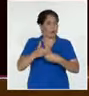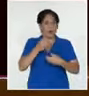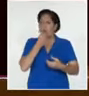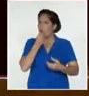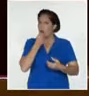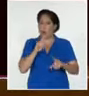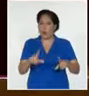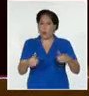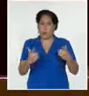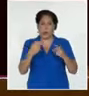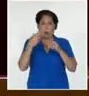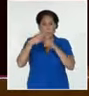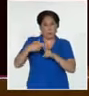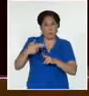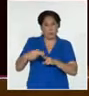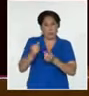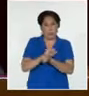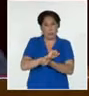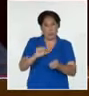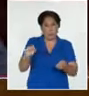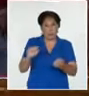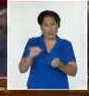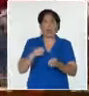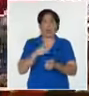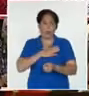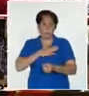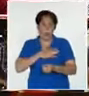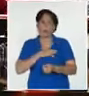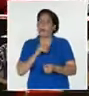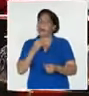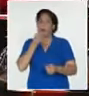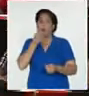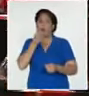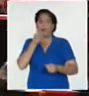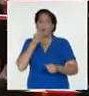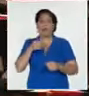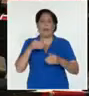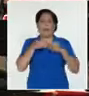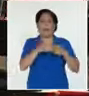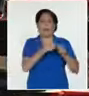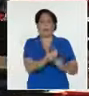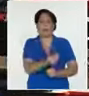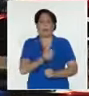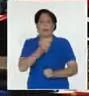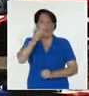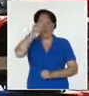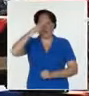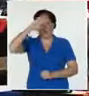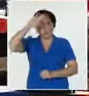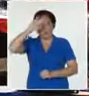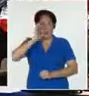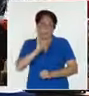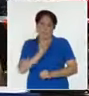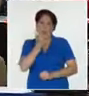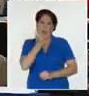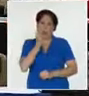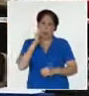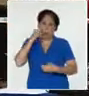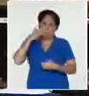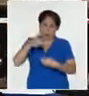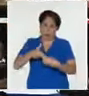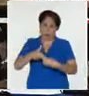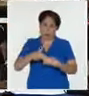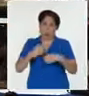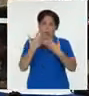también debidas a sanciones y medidas coercitivas que les han aplicado, han ocasionado déficit del mismo para la